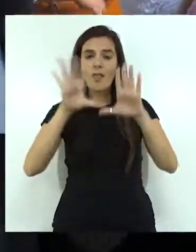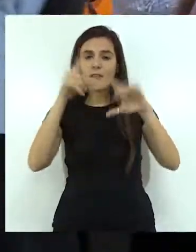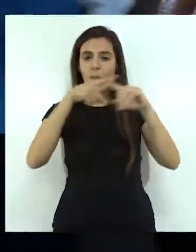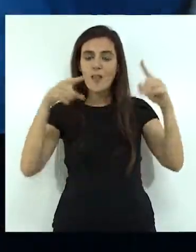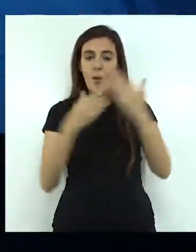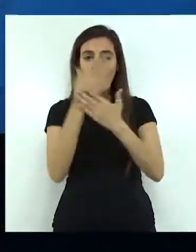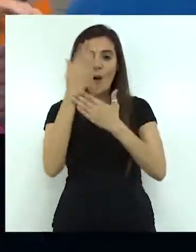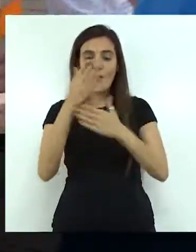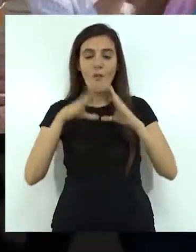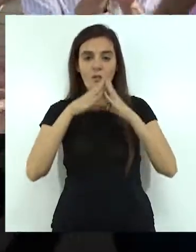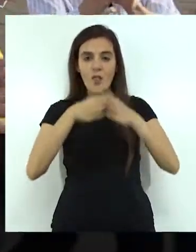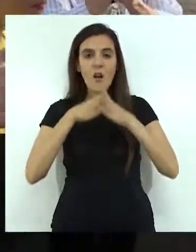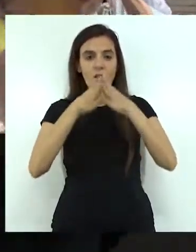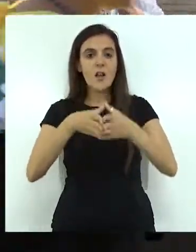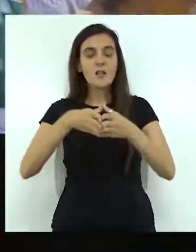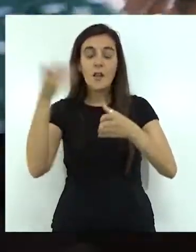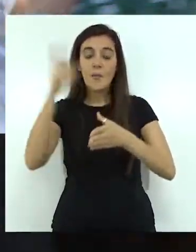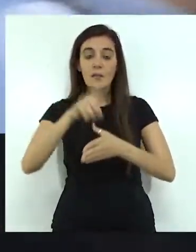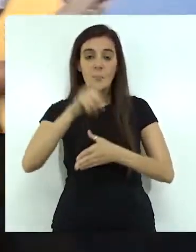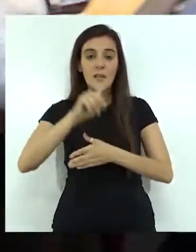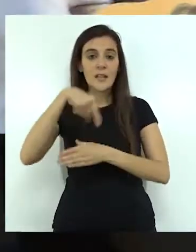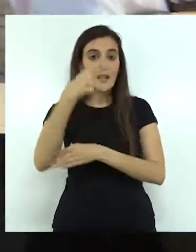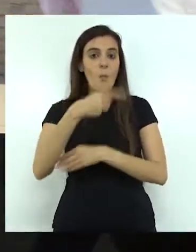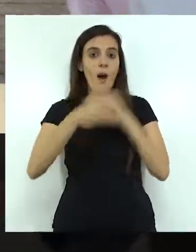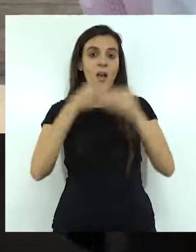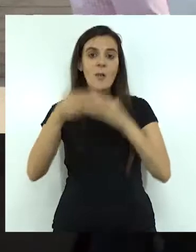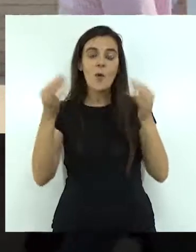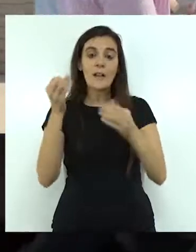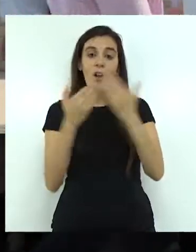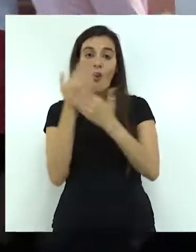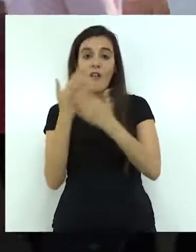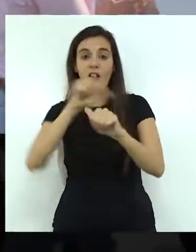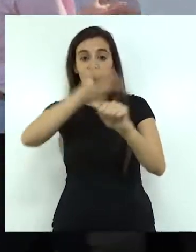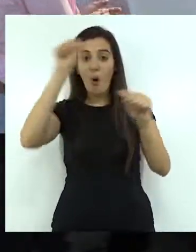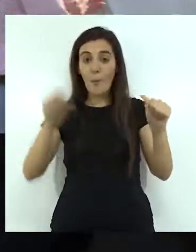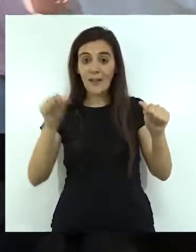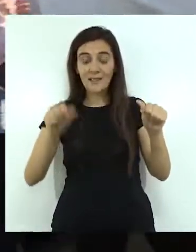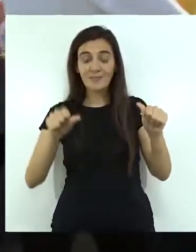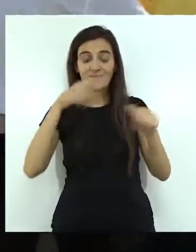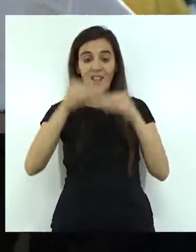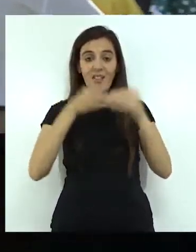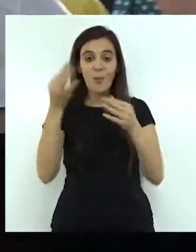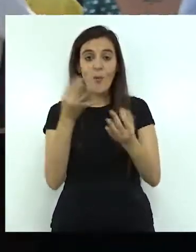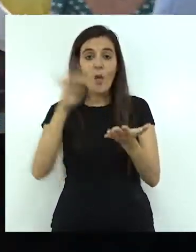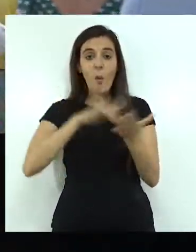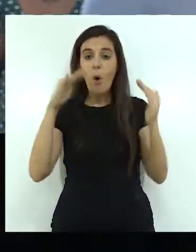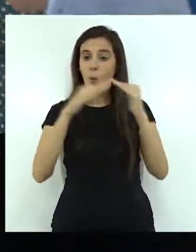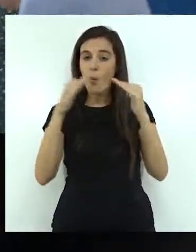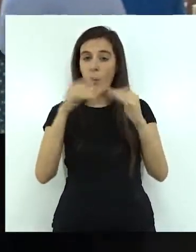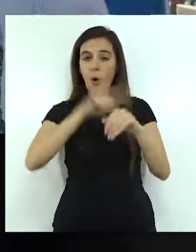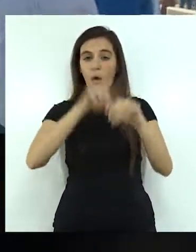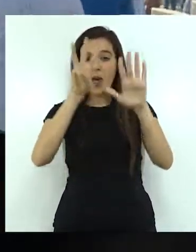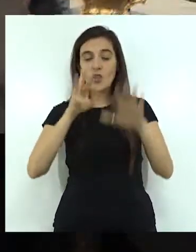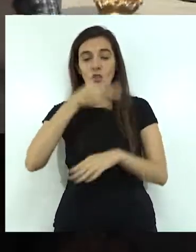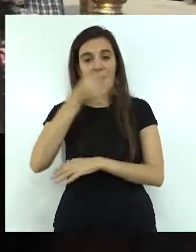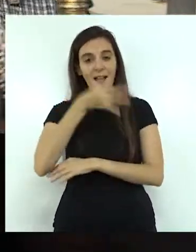barcaza y bueno hacemos dos jornadas enteras y llegamos el jueves en torno a la 8 de la tarde ya a la aldea